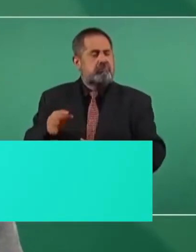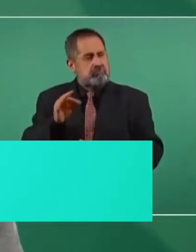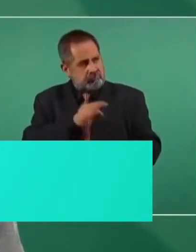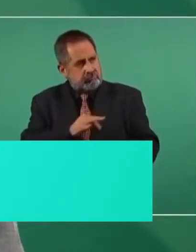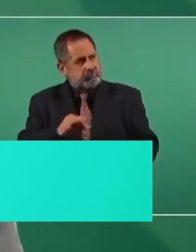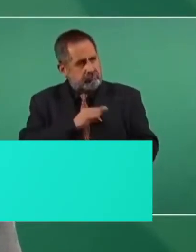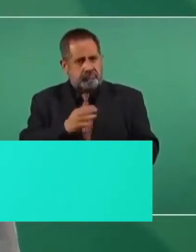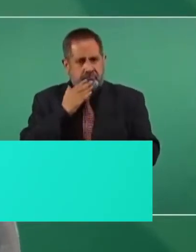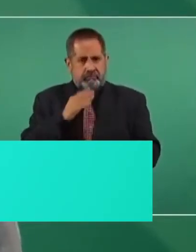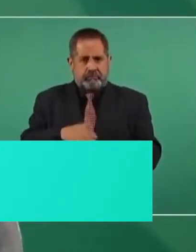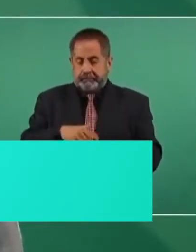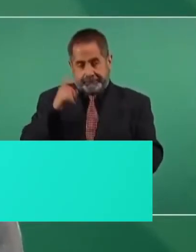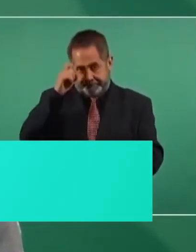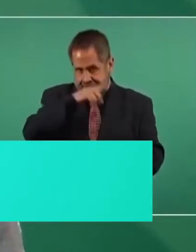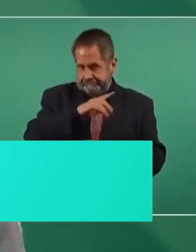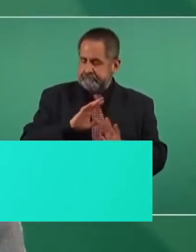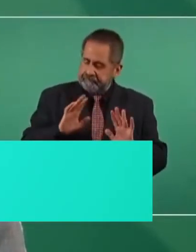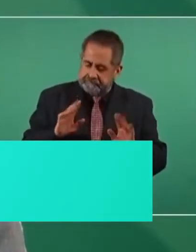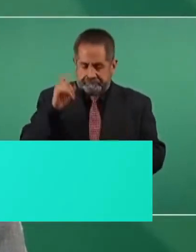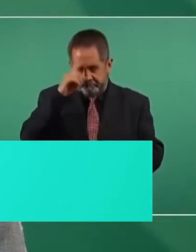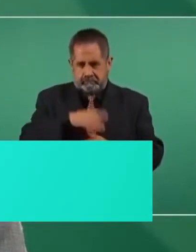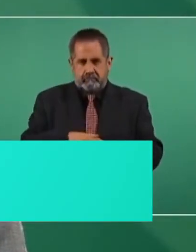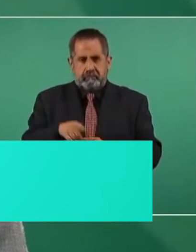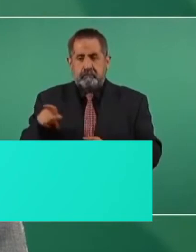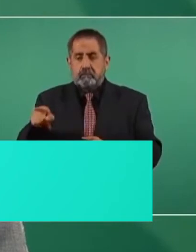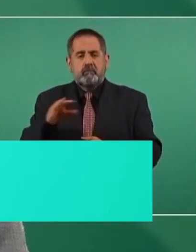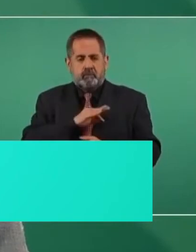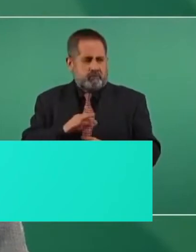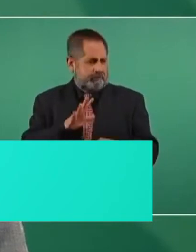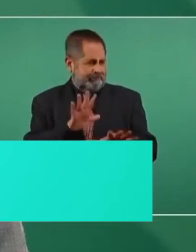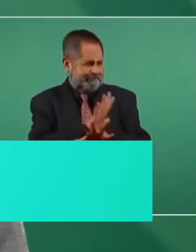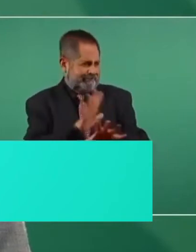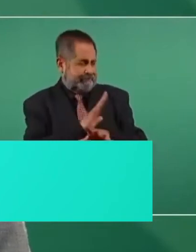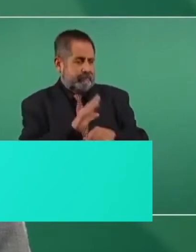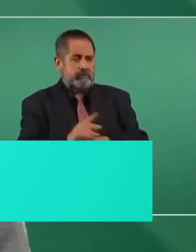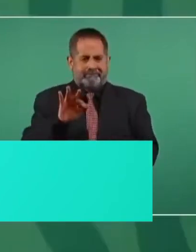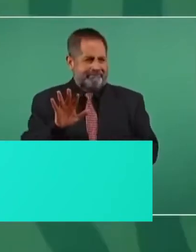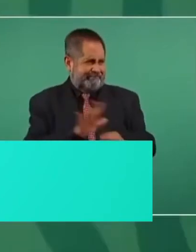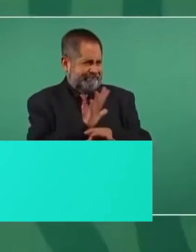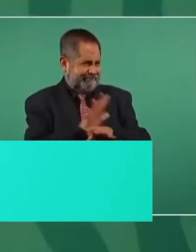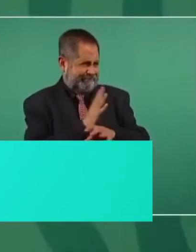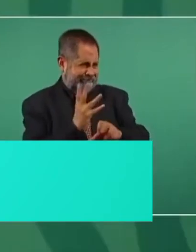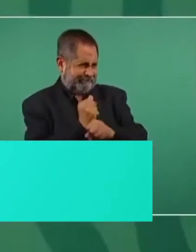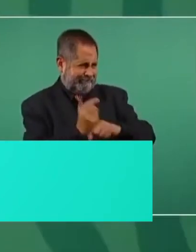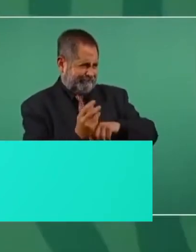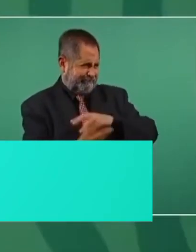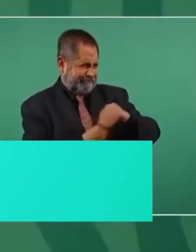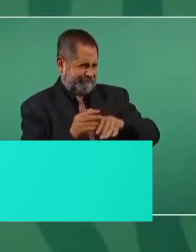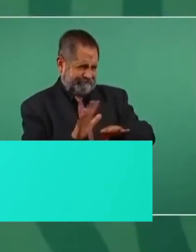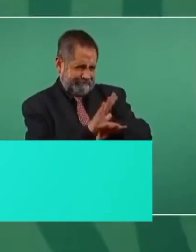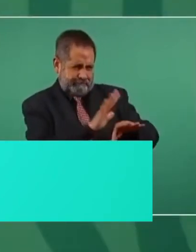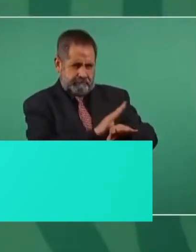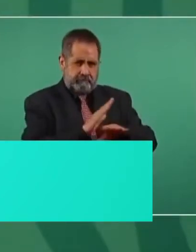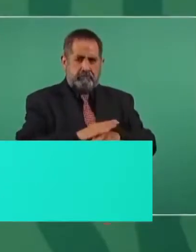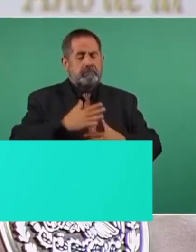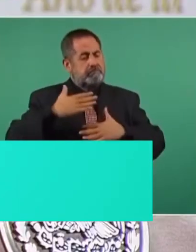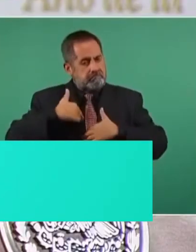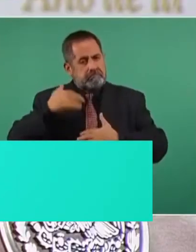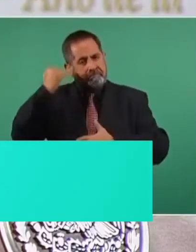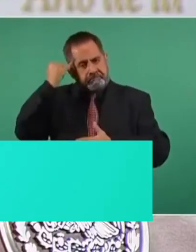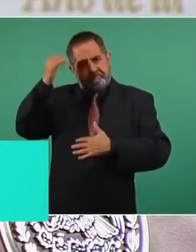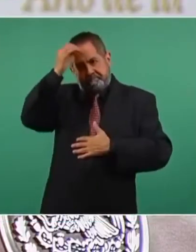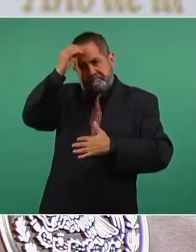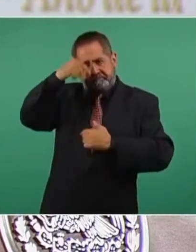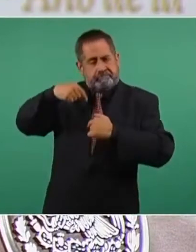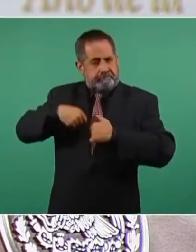nada fácil de reformar el Poder Judicial, según mi punto de vista,